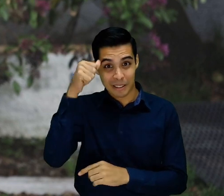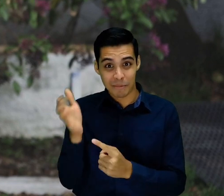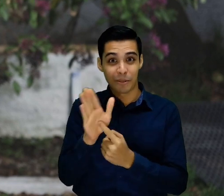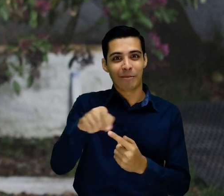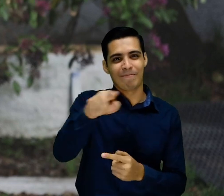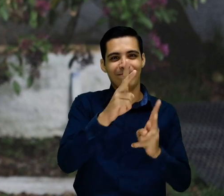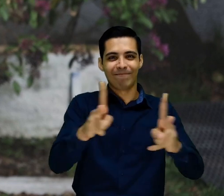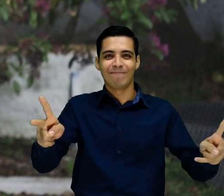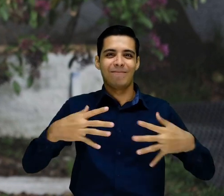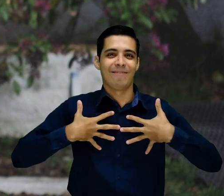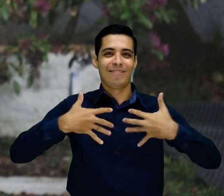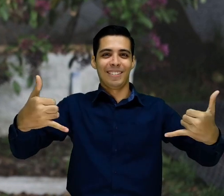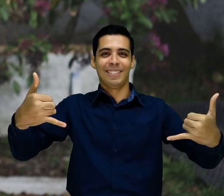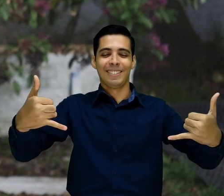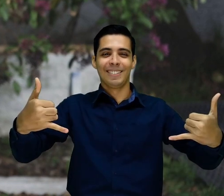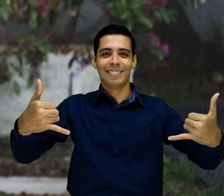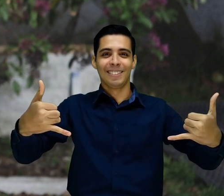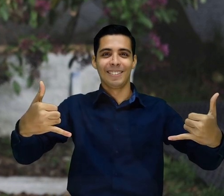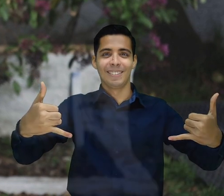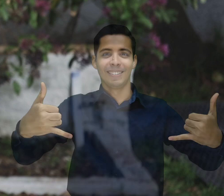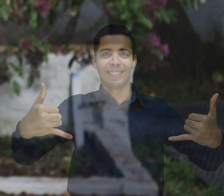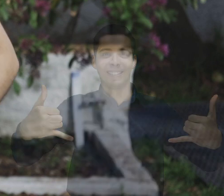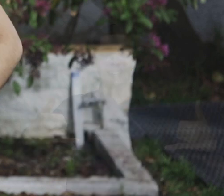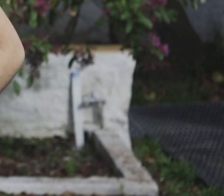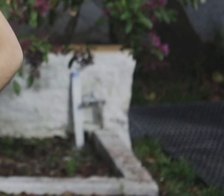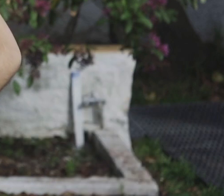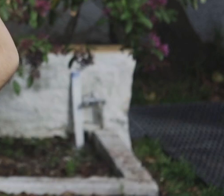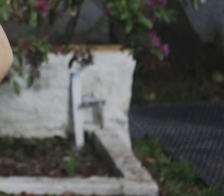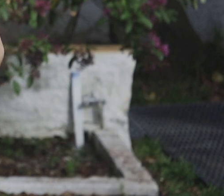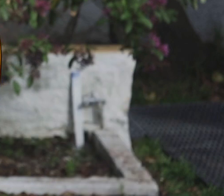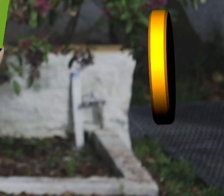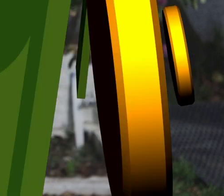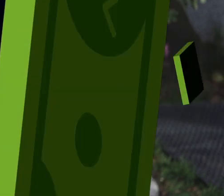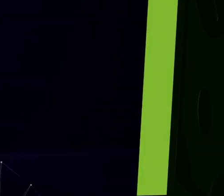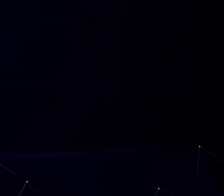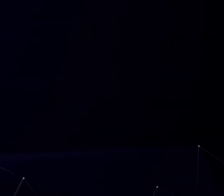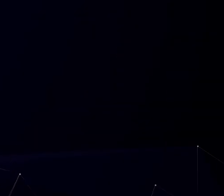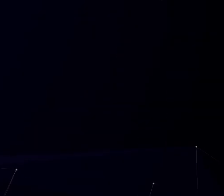recuerden que este canal está diseñado para seres humanos más humanos y felices. ¡Chao!